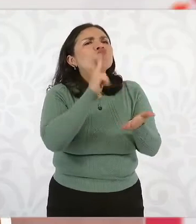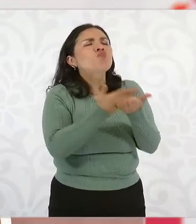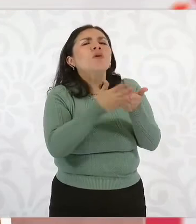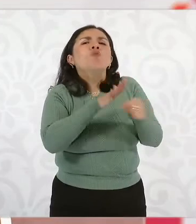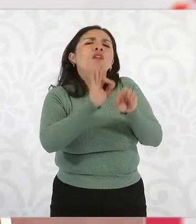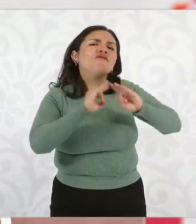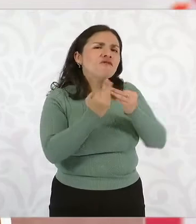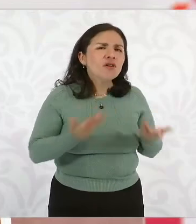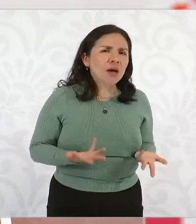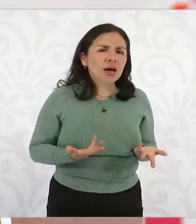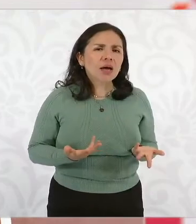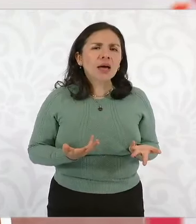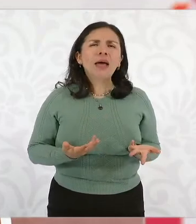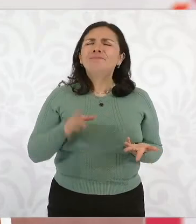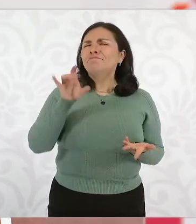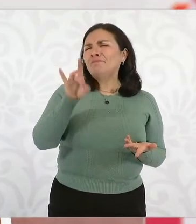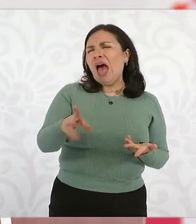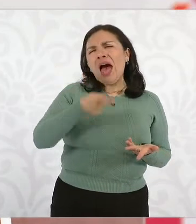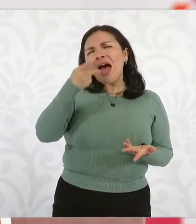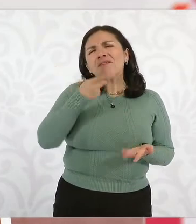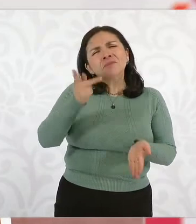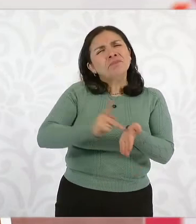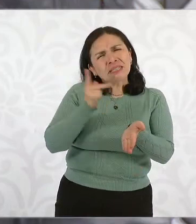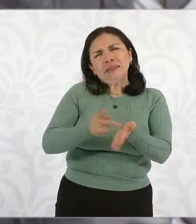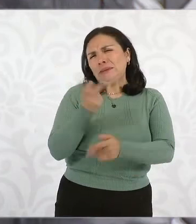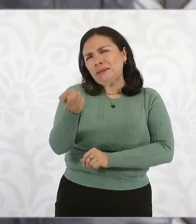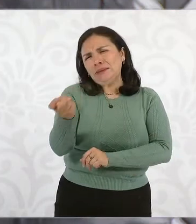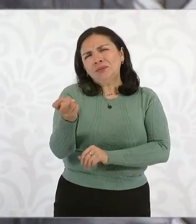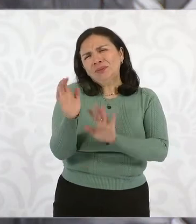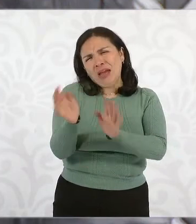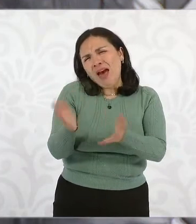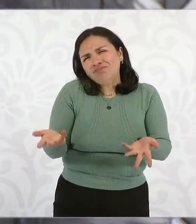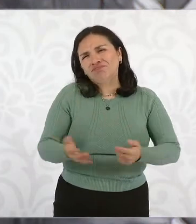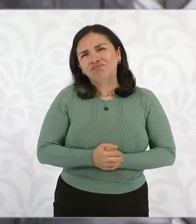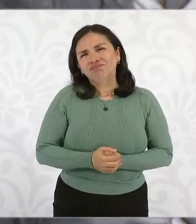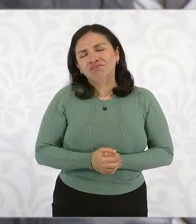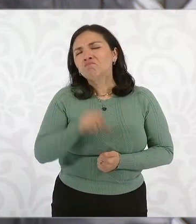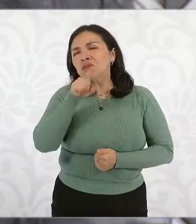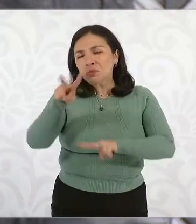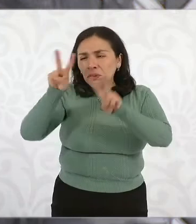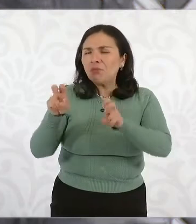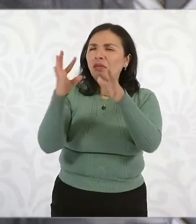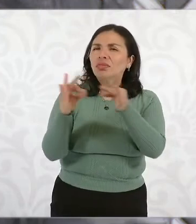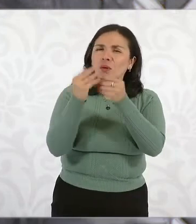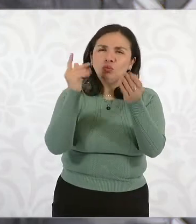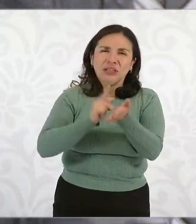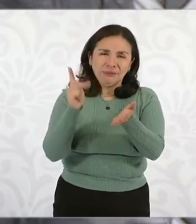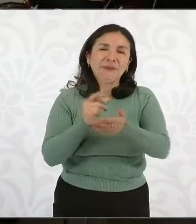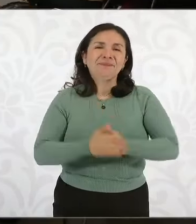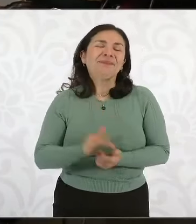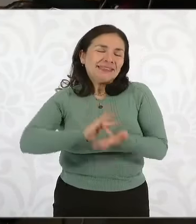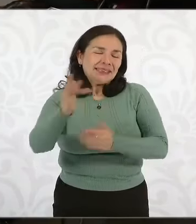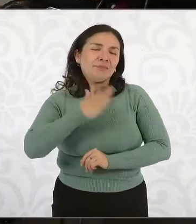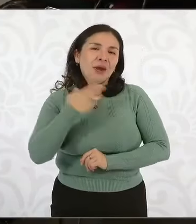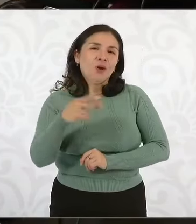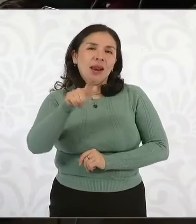que tienen ellos? Ya lo hemos mencionado eso varias veces, ¿no? Ya hemos hablado de ello. Perfecto. Laura Arana, del Sol de